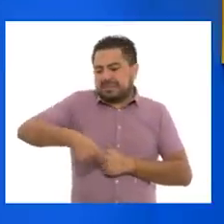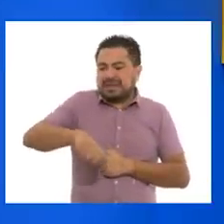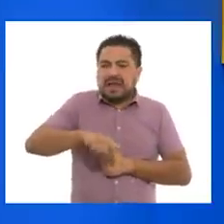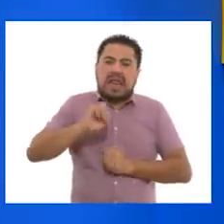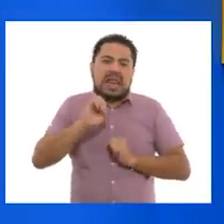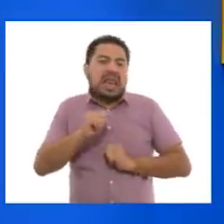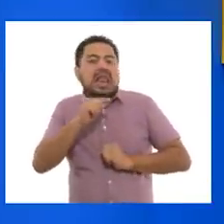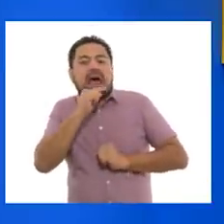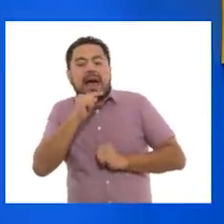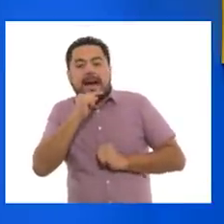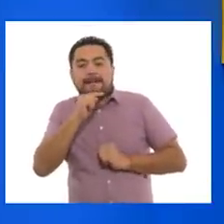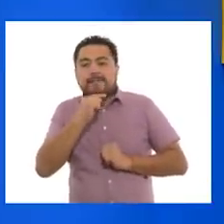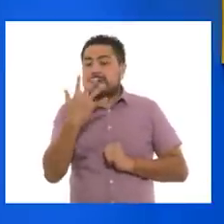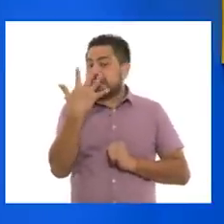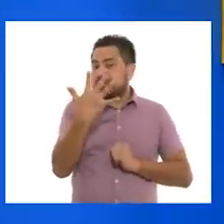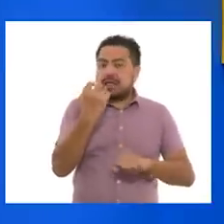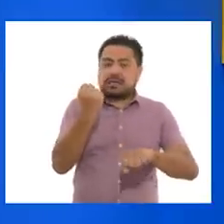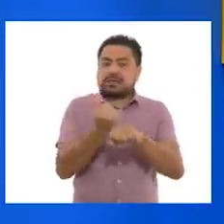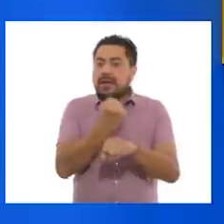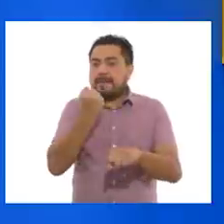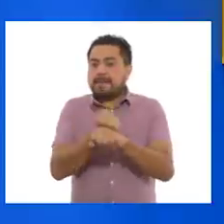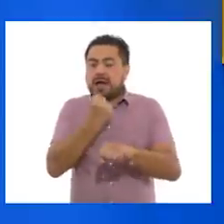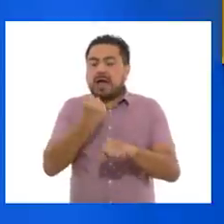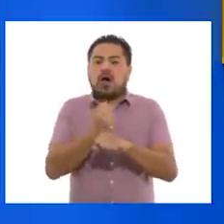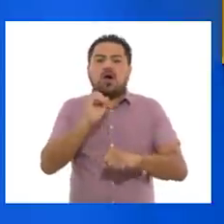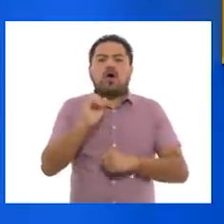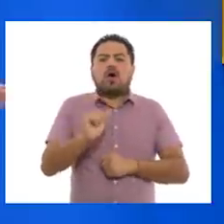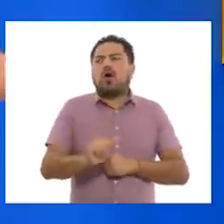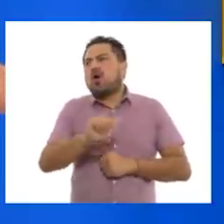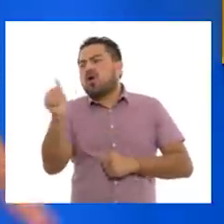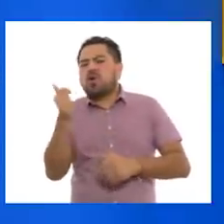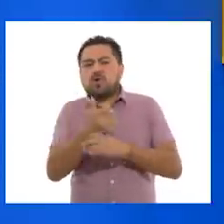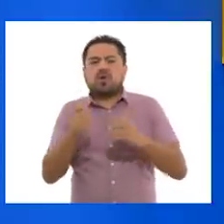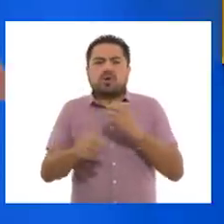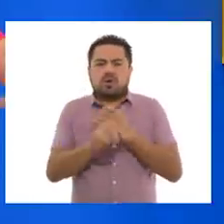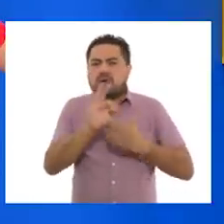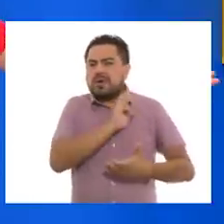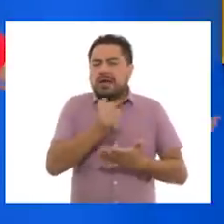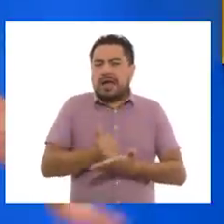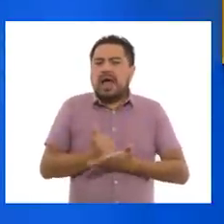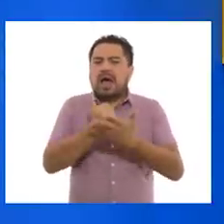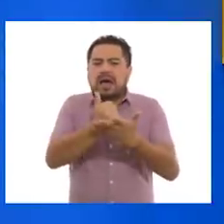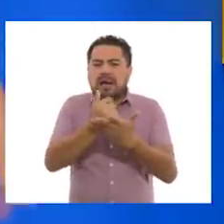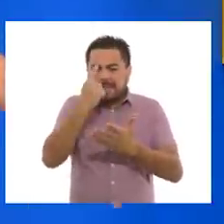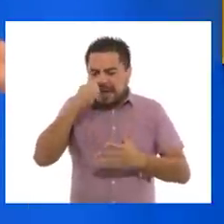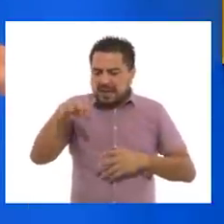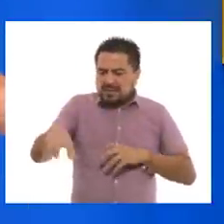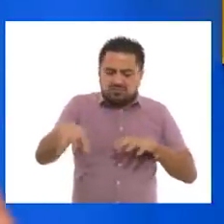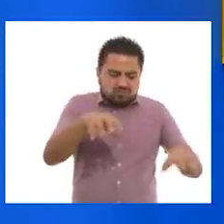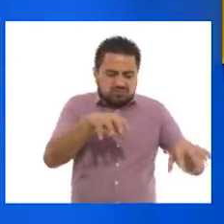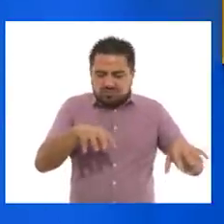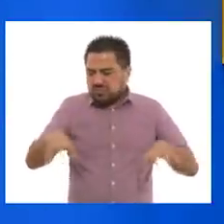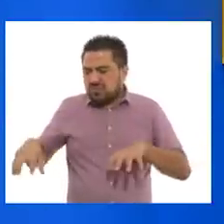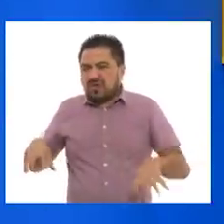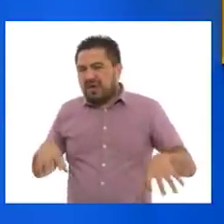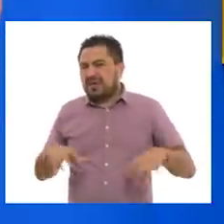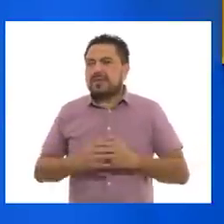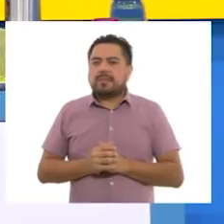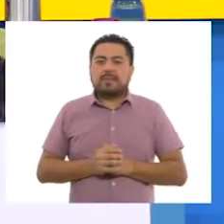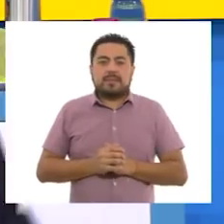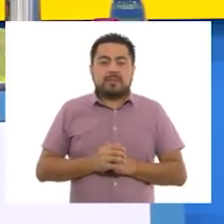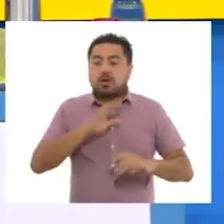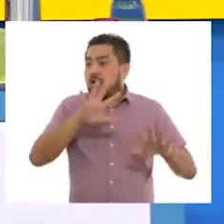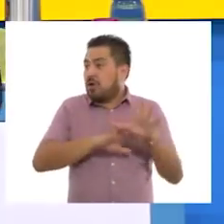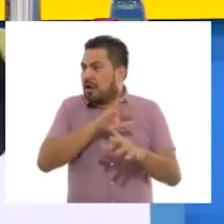lápices. 5 zapatos o algún otro objeto que te ayude a delimitar la zona, como en esta sesión. ¿Y sería